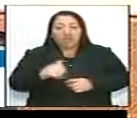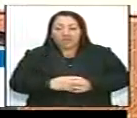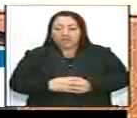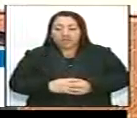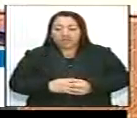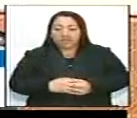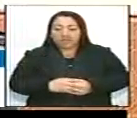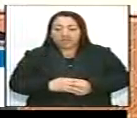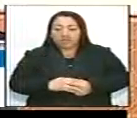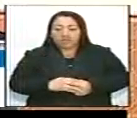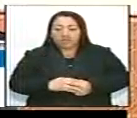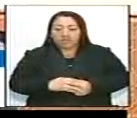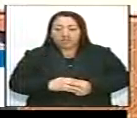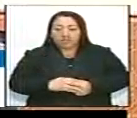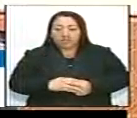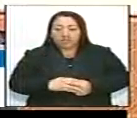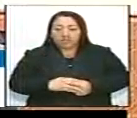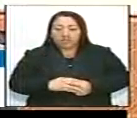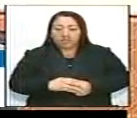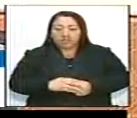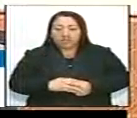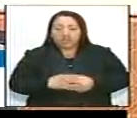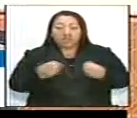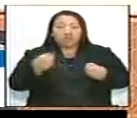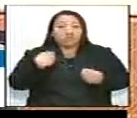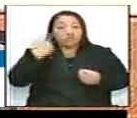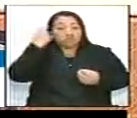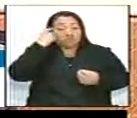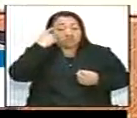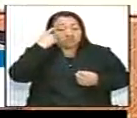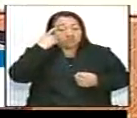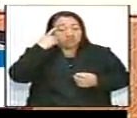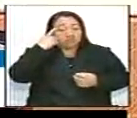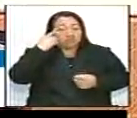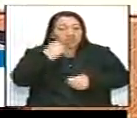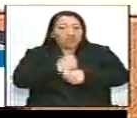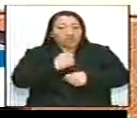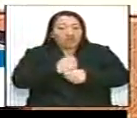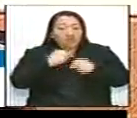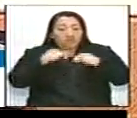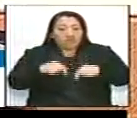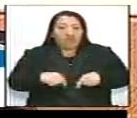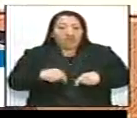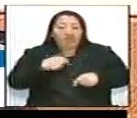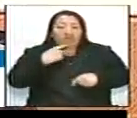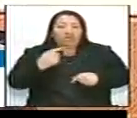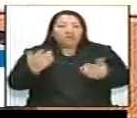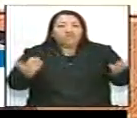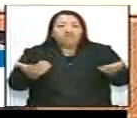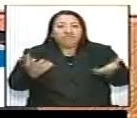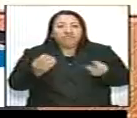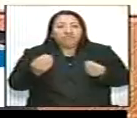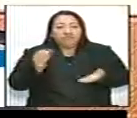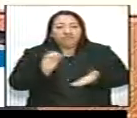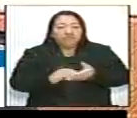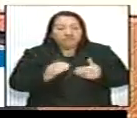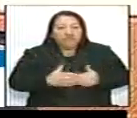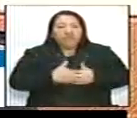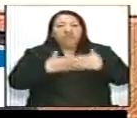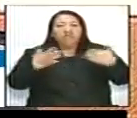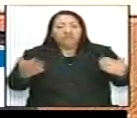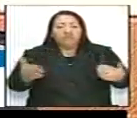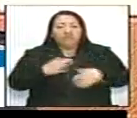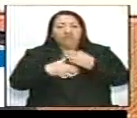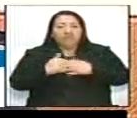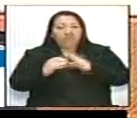información, porque creemos que la tarea que tenemos frente a la anemia es una tarea que es mucho más amplia de lo